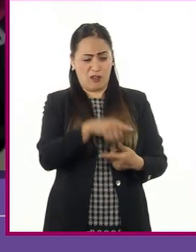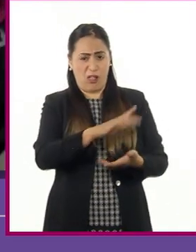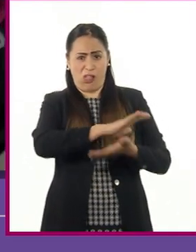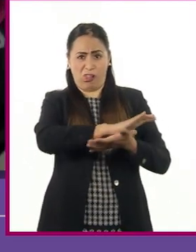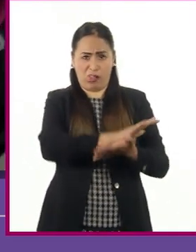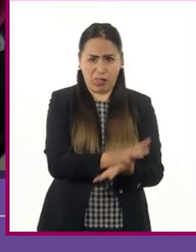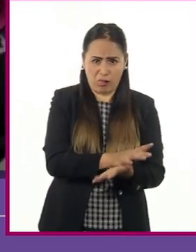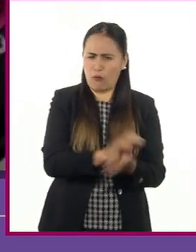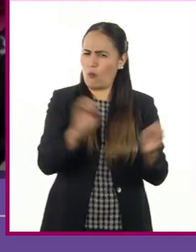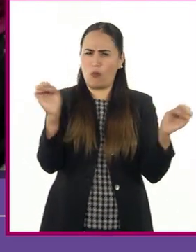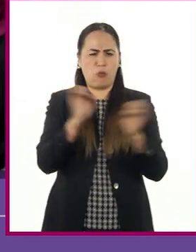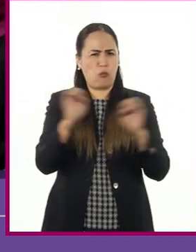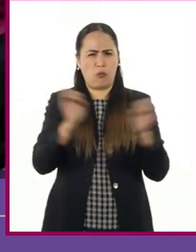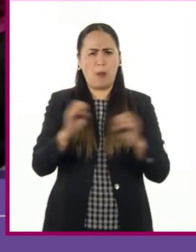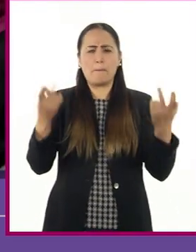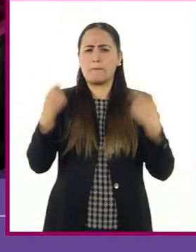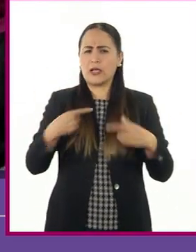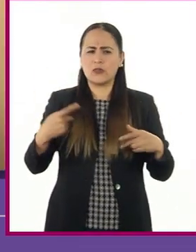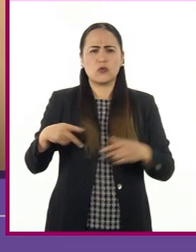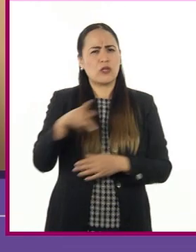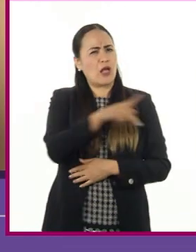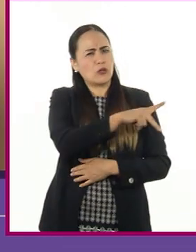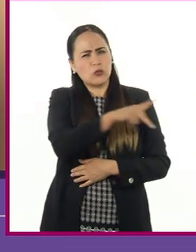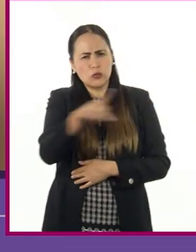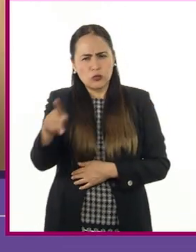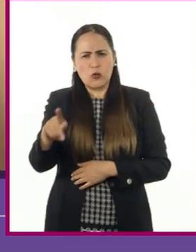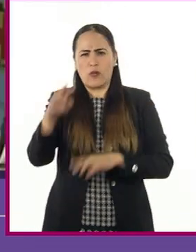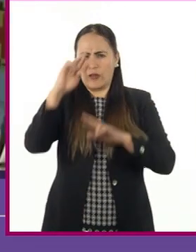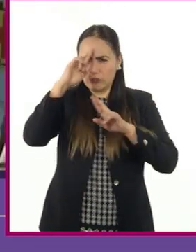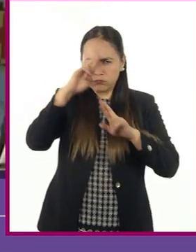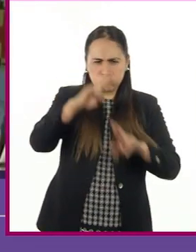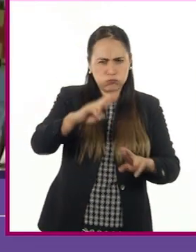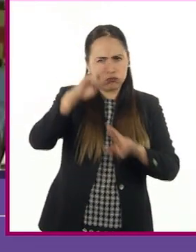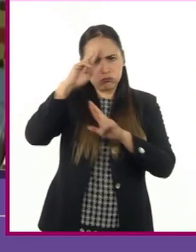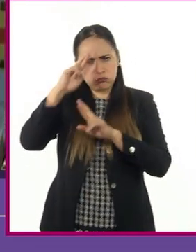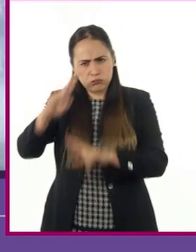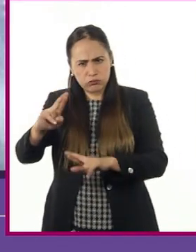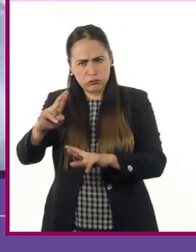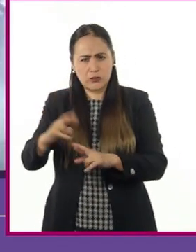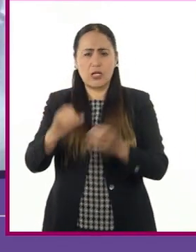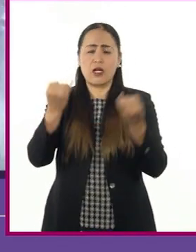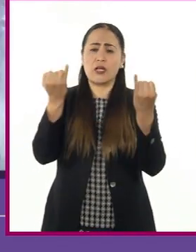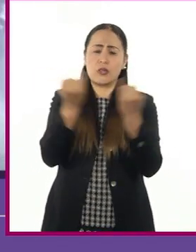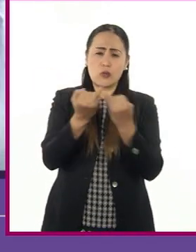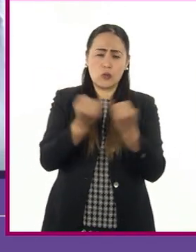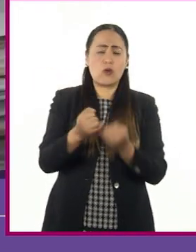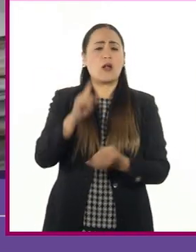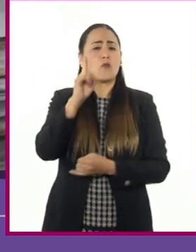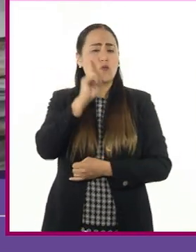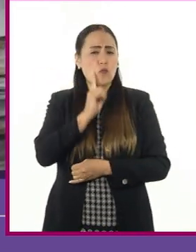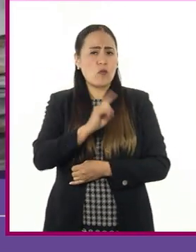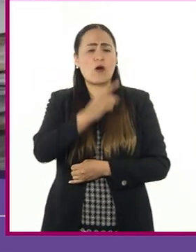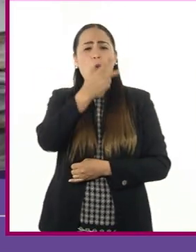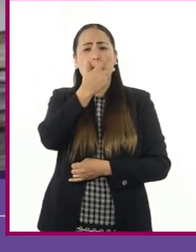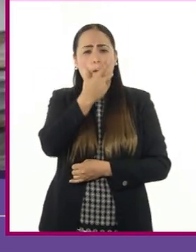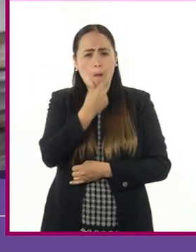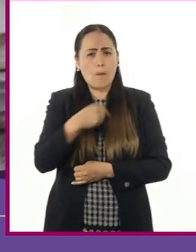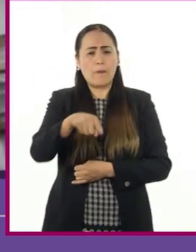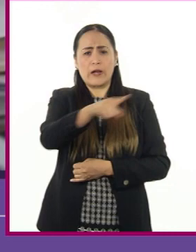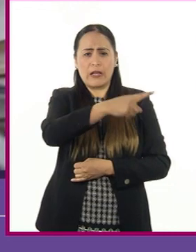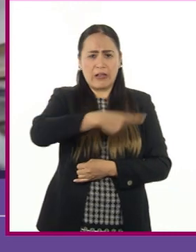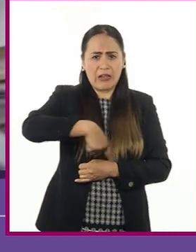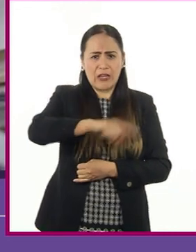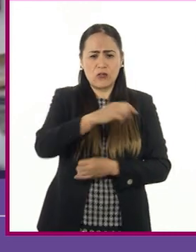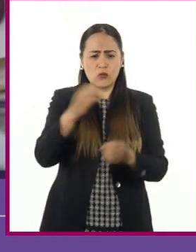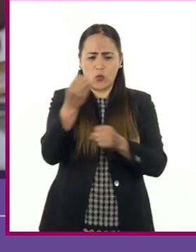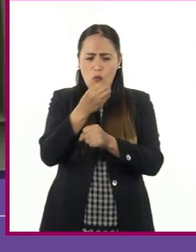y ser igual para todas las personas. Asimismo, deben garantizar que hombres y mujeres tengan acceso a las